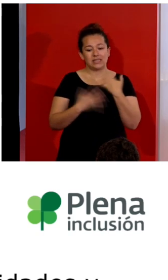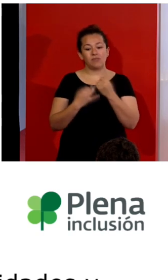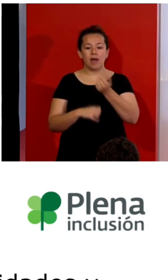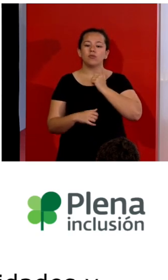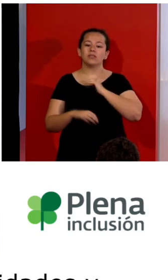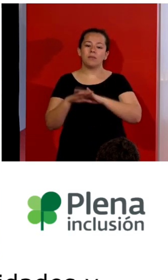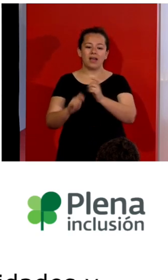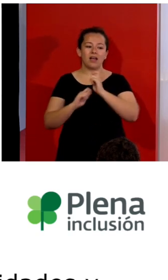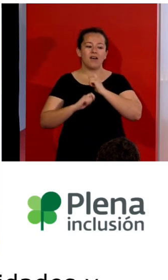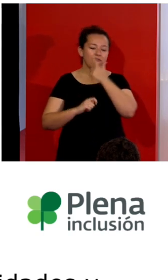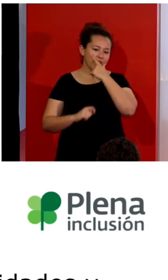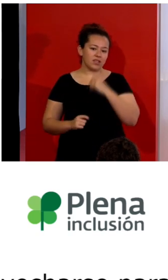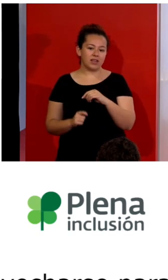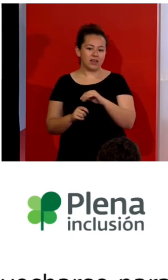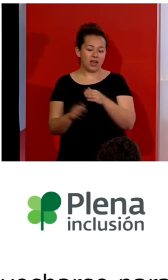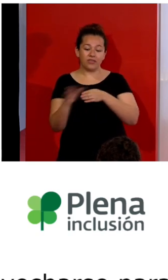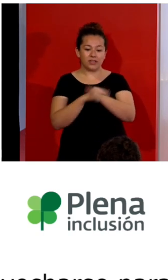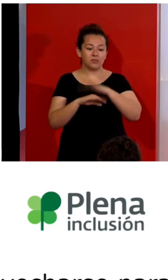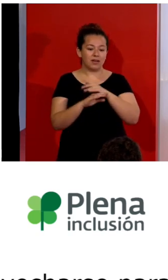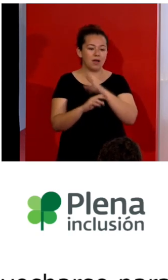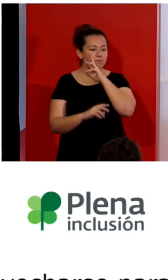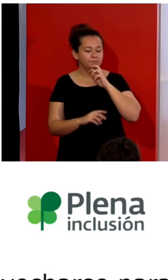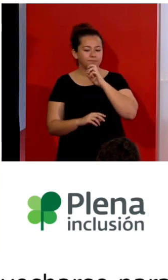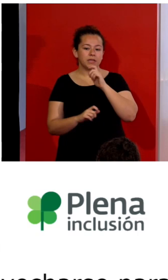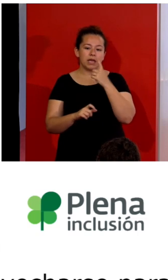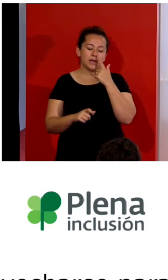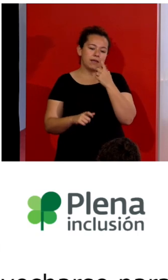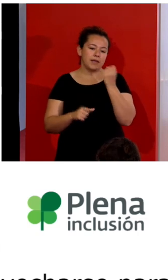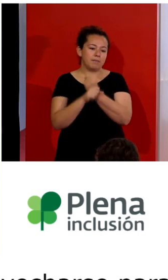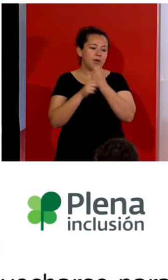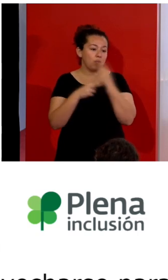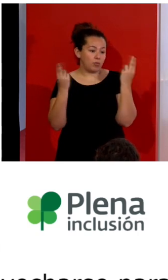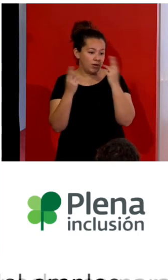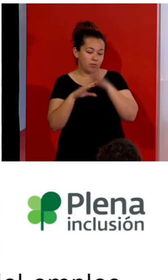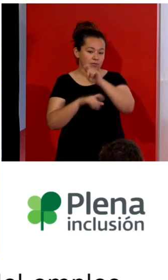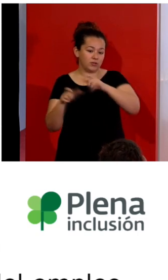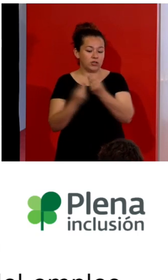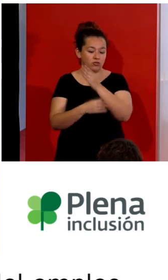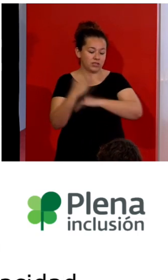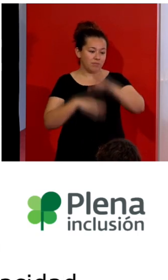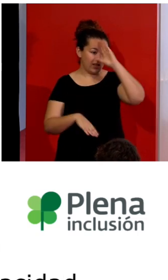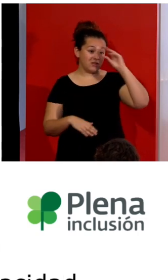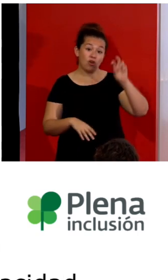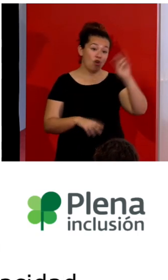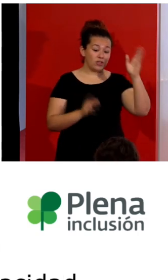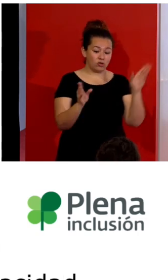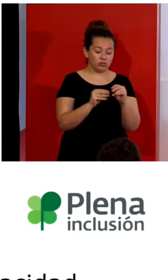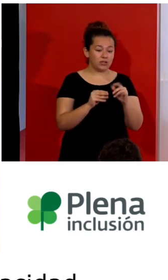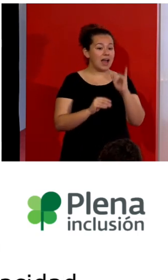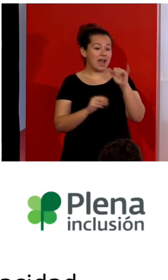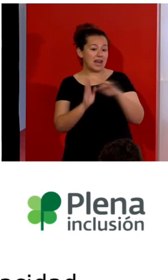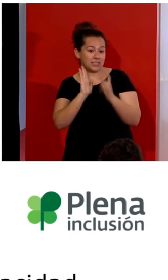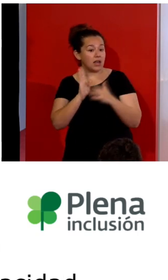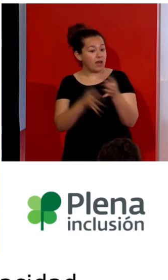el acceso y el mantenimiento del empleo público para las personas con discapacidad intelectual. Otra conclusión es que tenemos una legislación